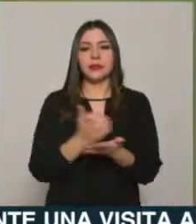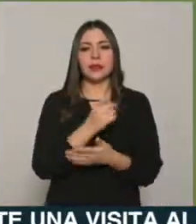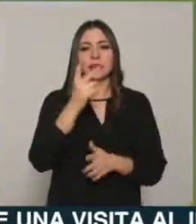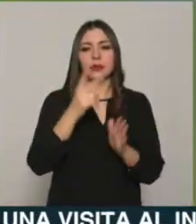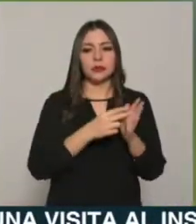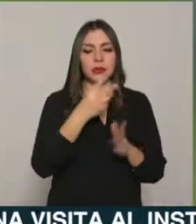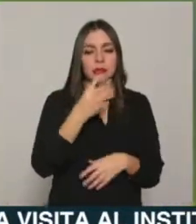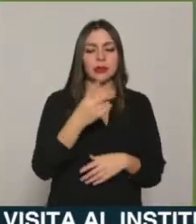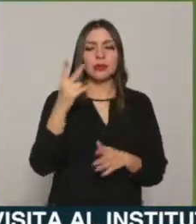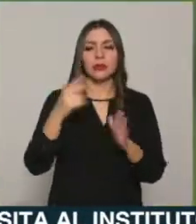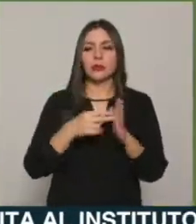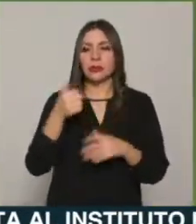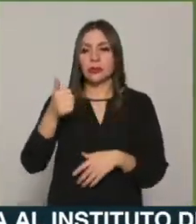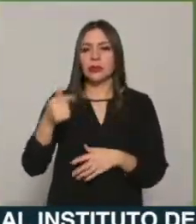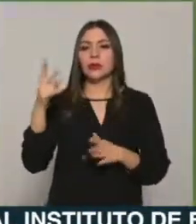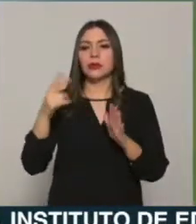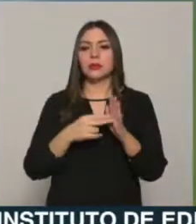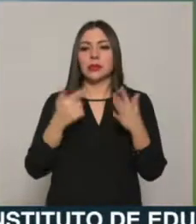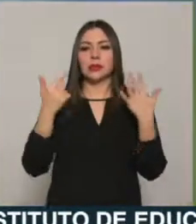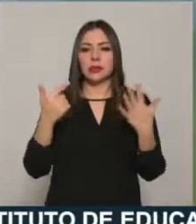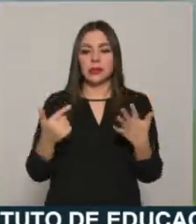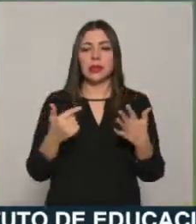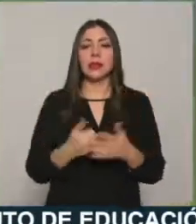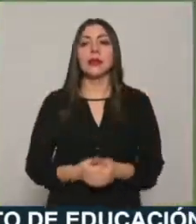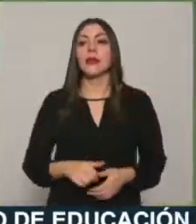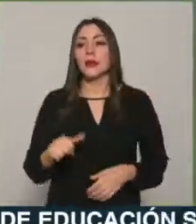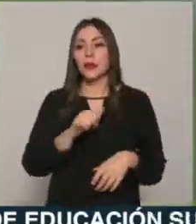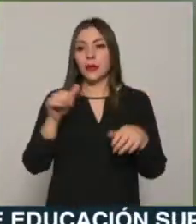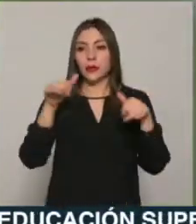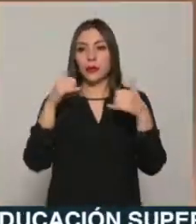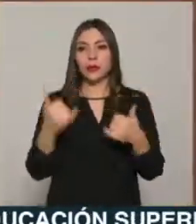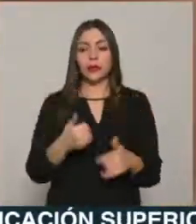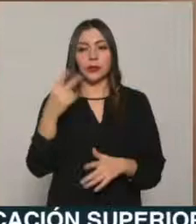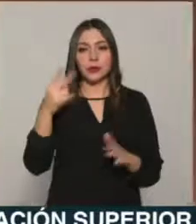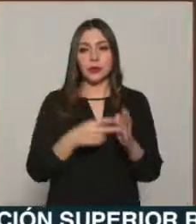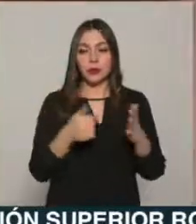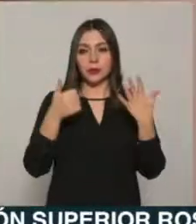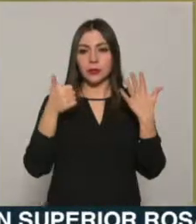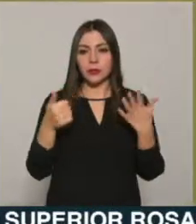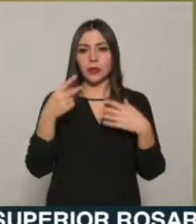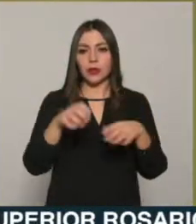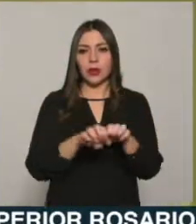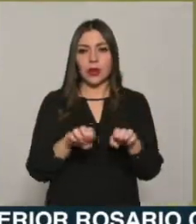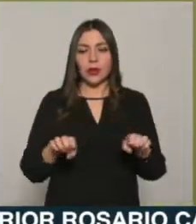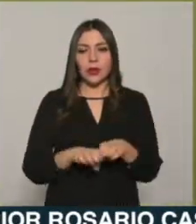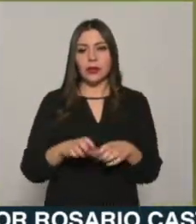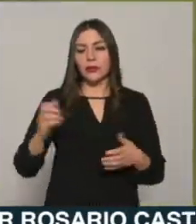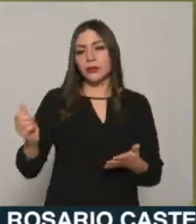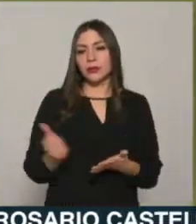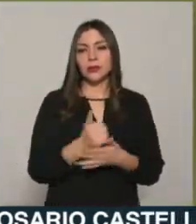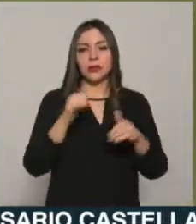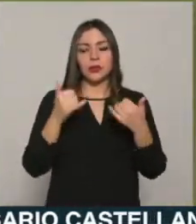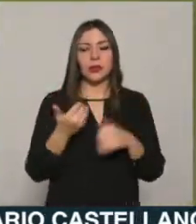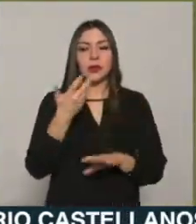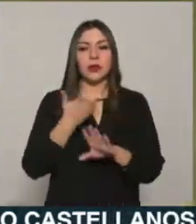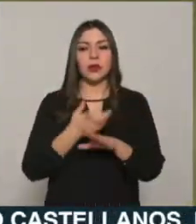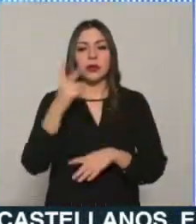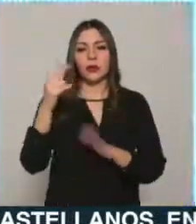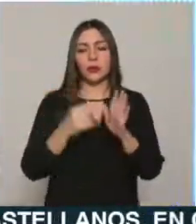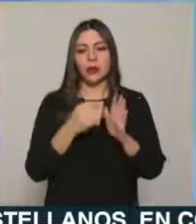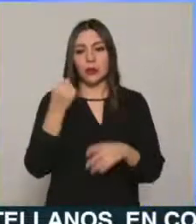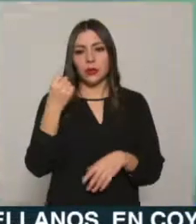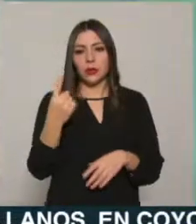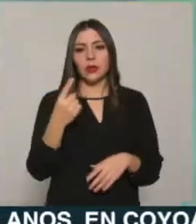y 2007, así como la Copa Sudamericana en el 2006. Con su selección fue campeón de la Copa América en el